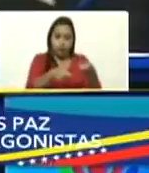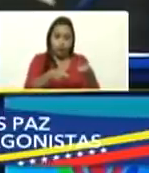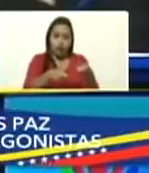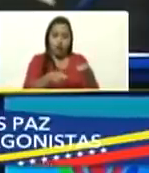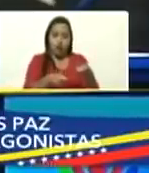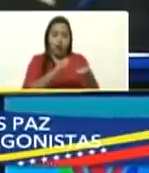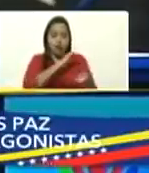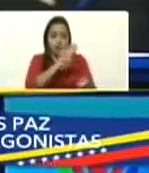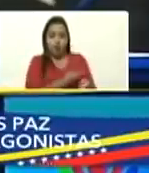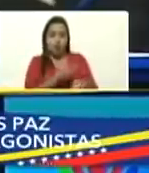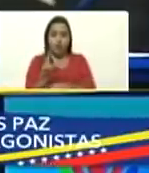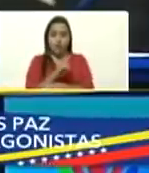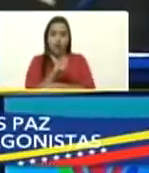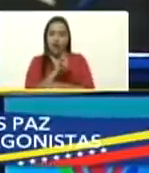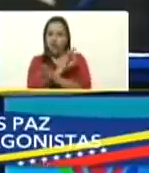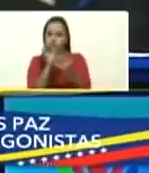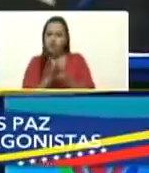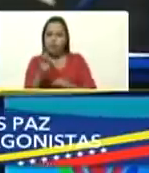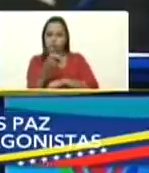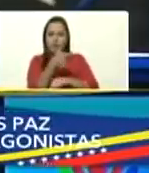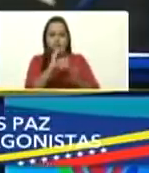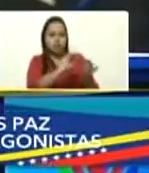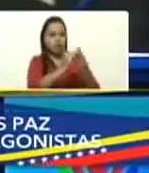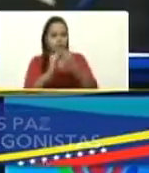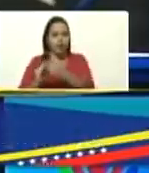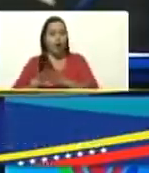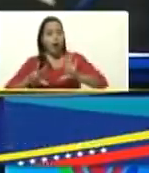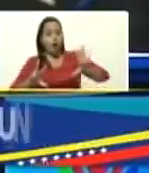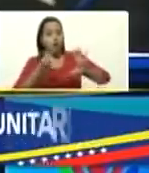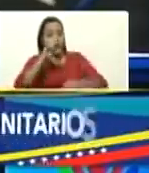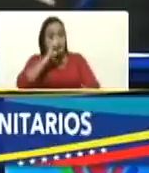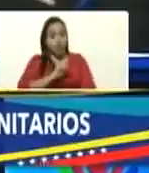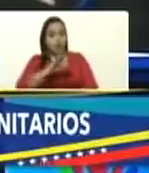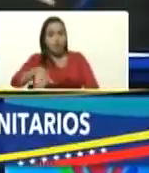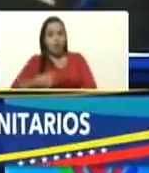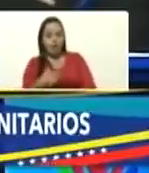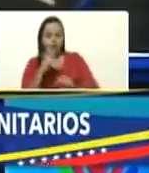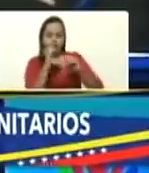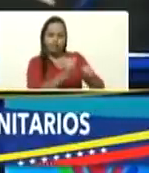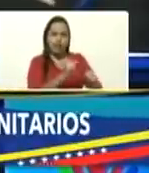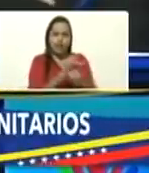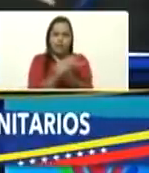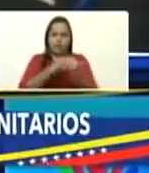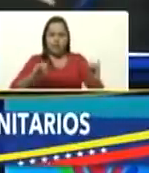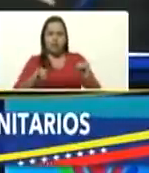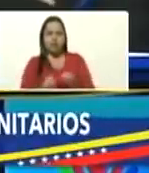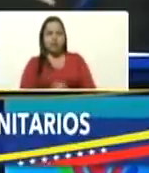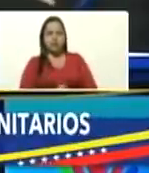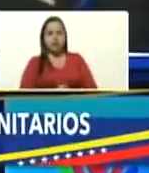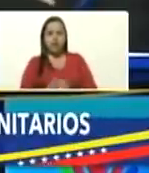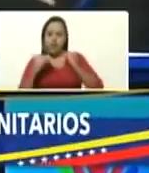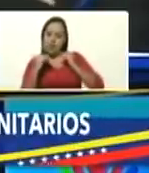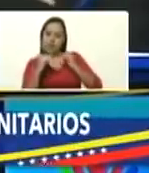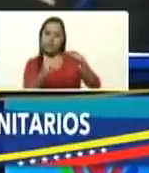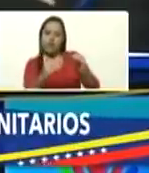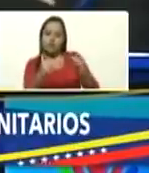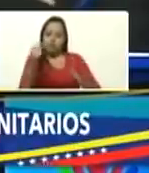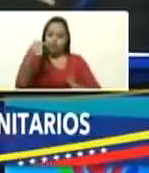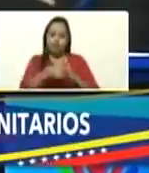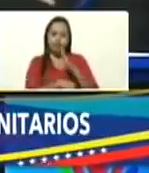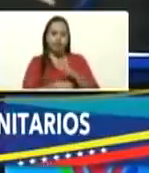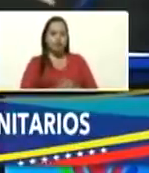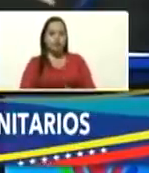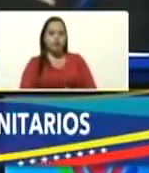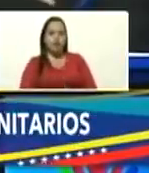comunal. 8 años para consolidar la independencia, la estabilidad interna,